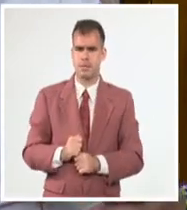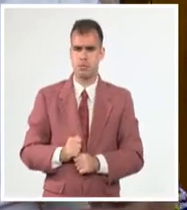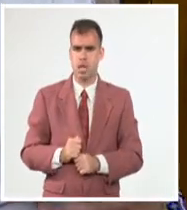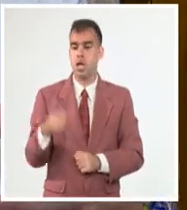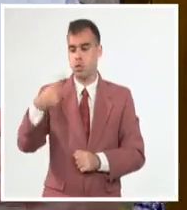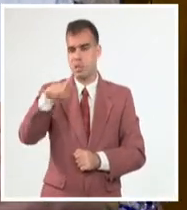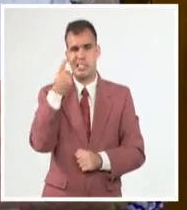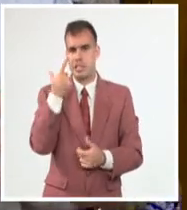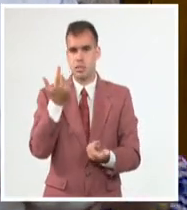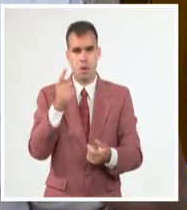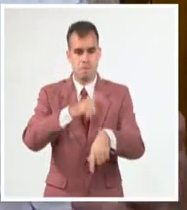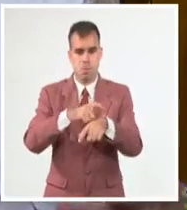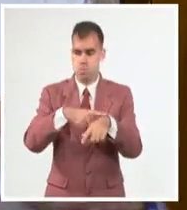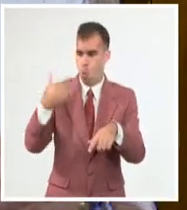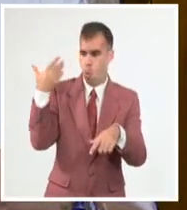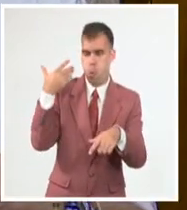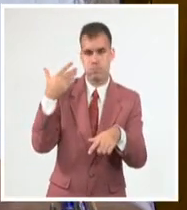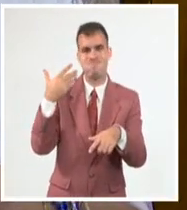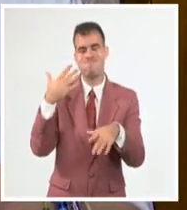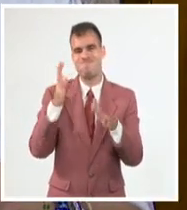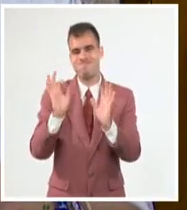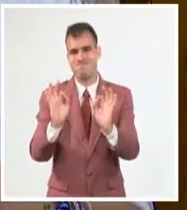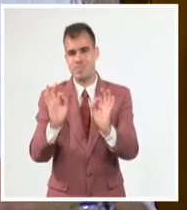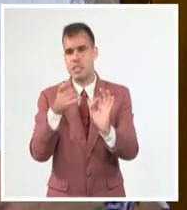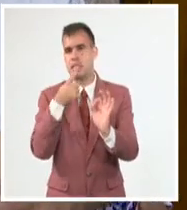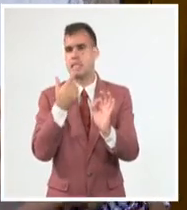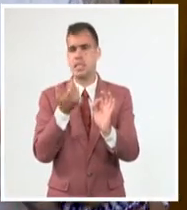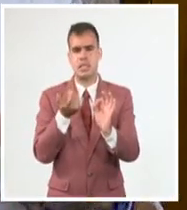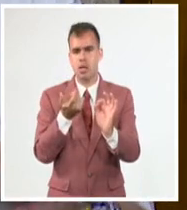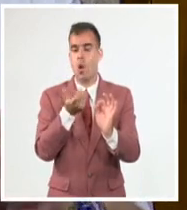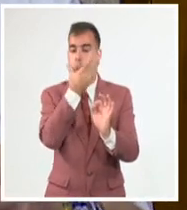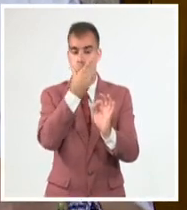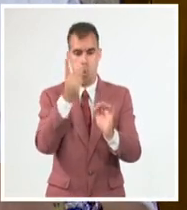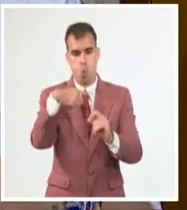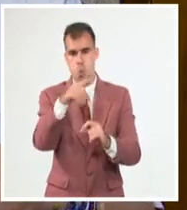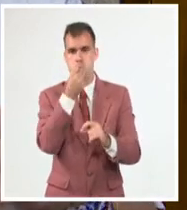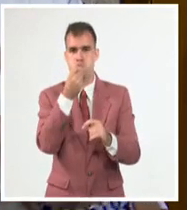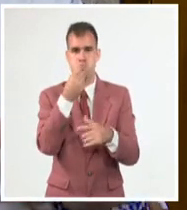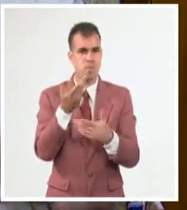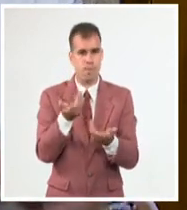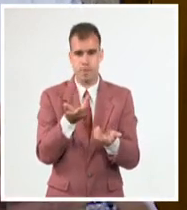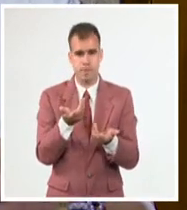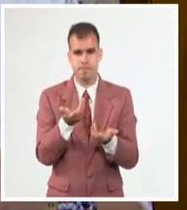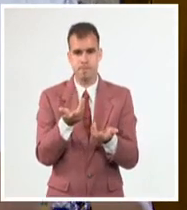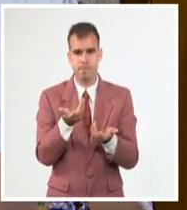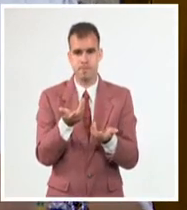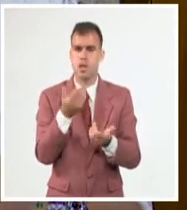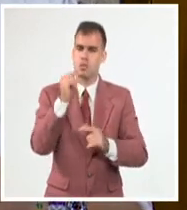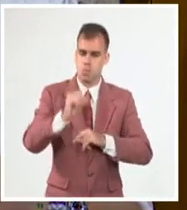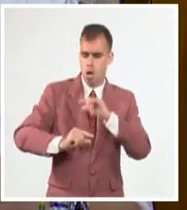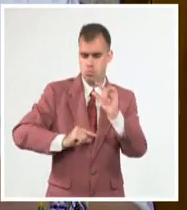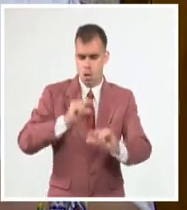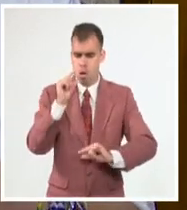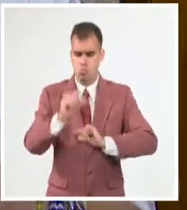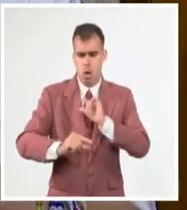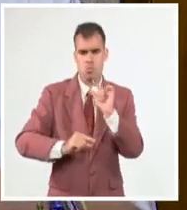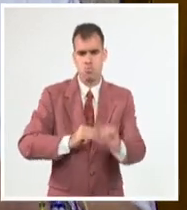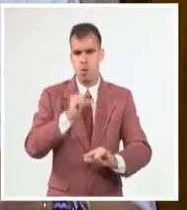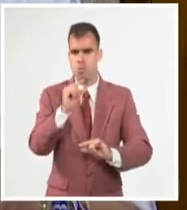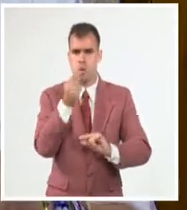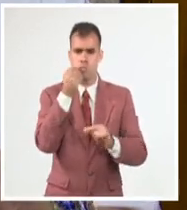ese momento tan transgresor de la juventud es gregaria, la juventud, si no